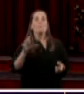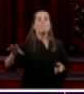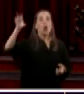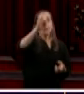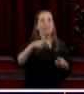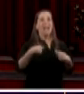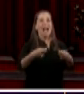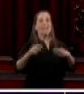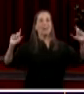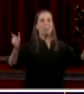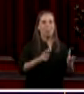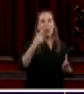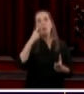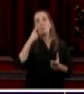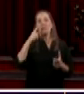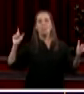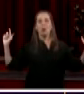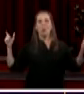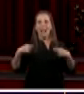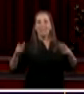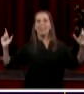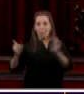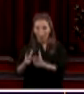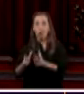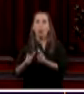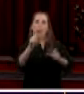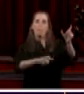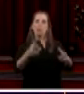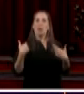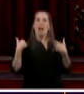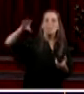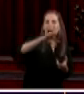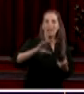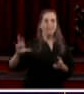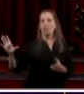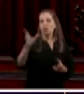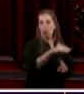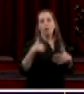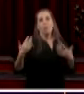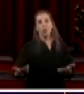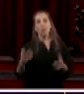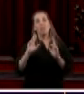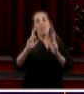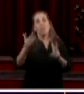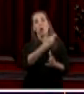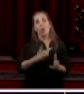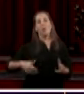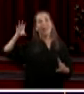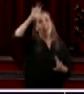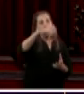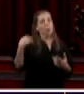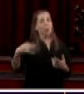financiar pero pero que funciones que hagas para lo cual la gente te votó hay cosas que se van a judicializar yo quiero que Claudio saboya me